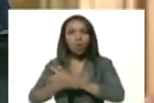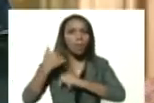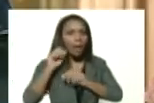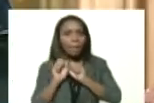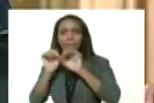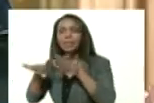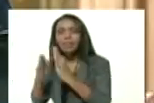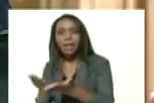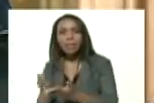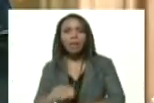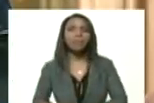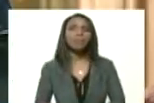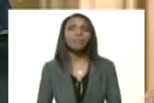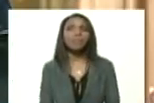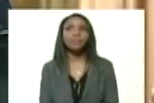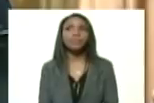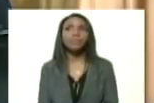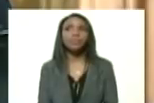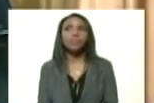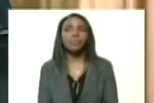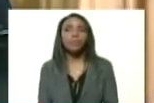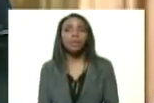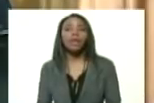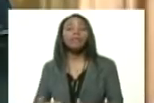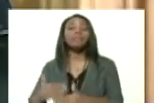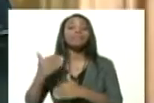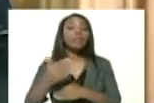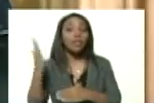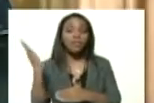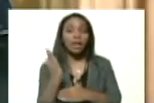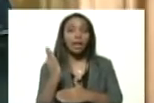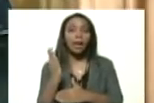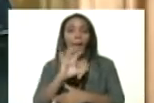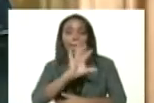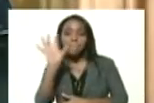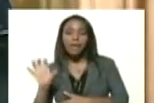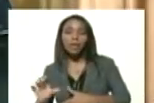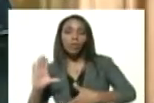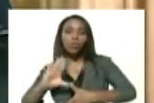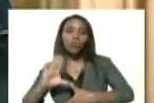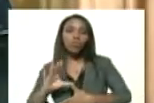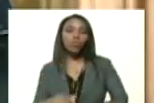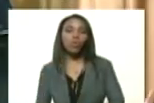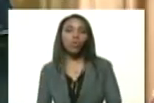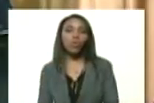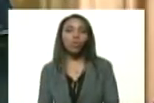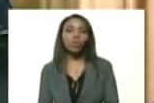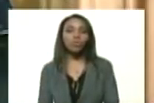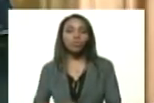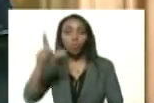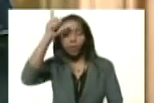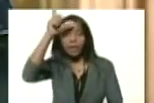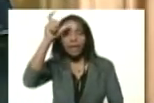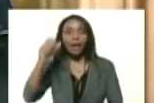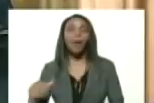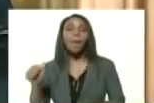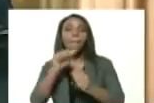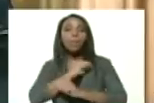pandemia luego vienen países bajos austria bélgica canadá turquía portugal